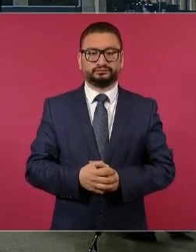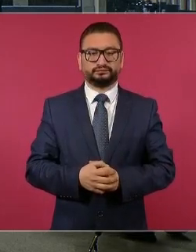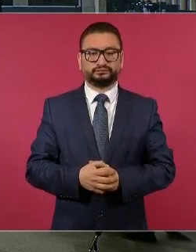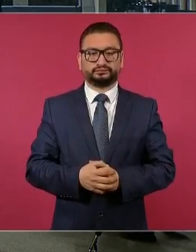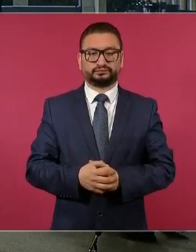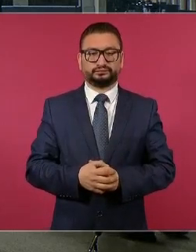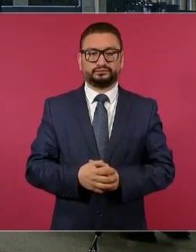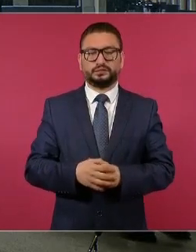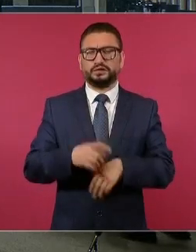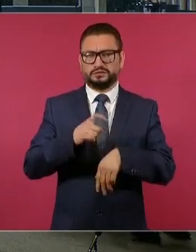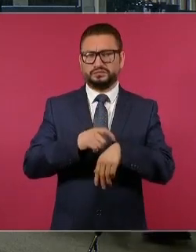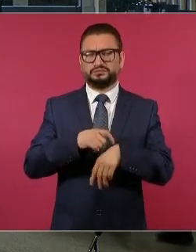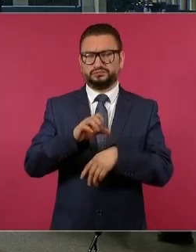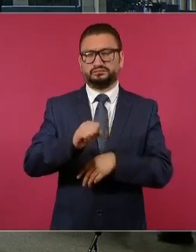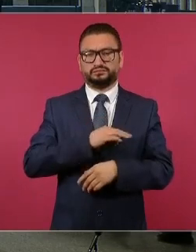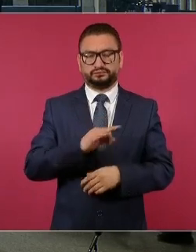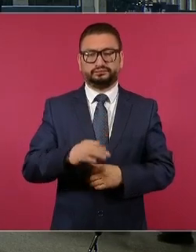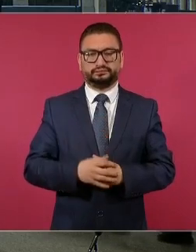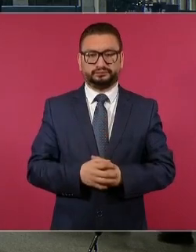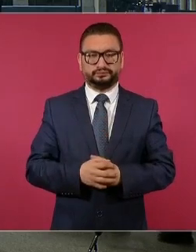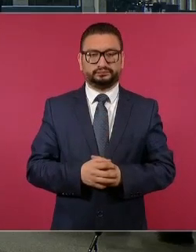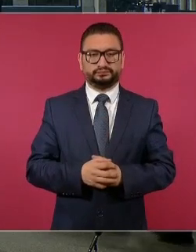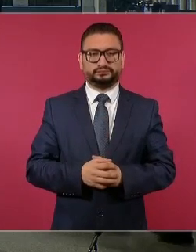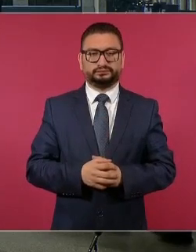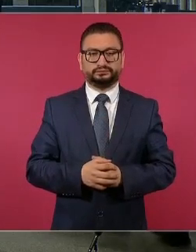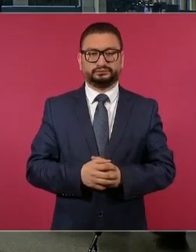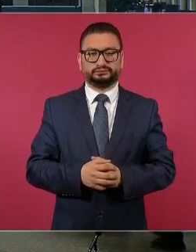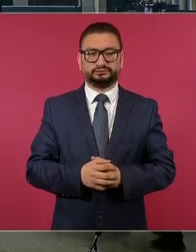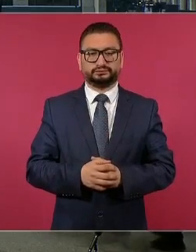y nos va a dar tiempo todavía para más.